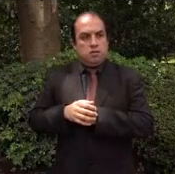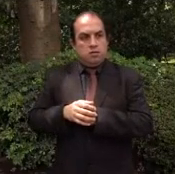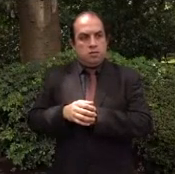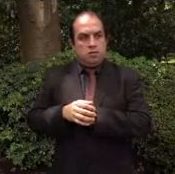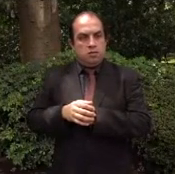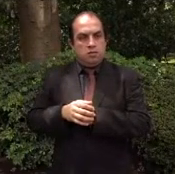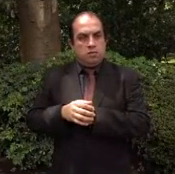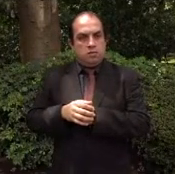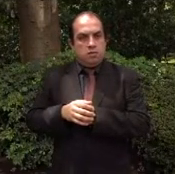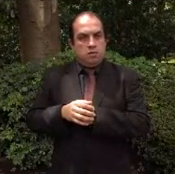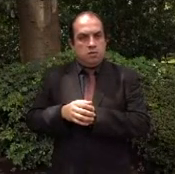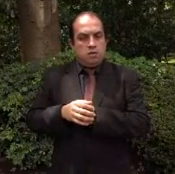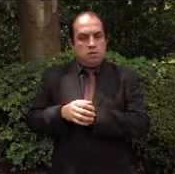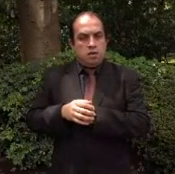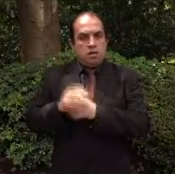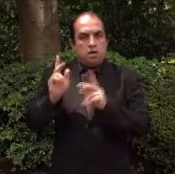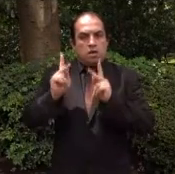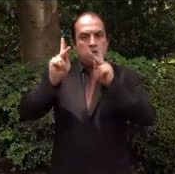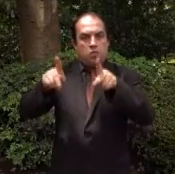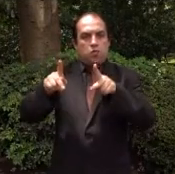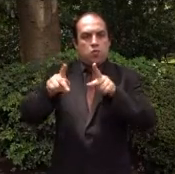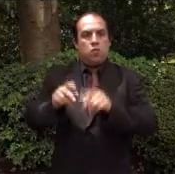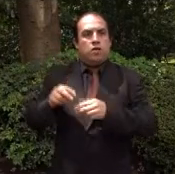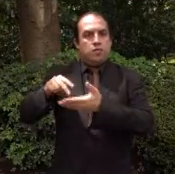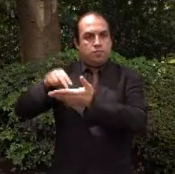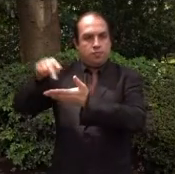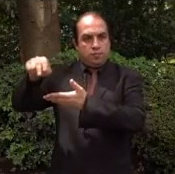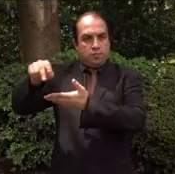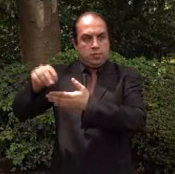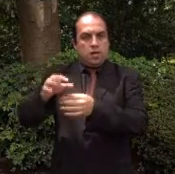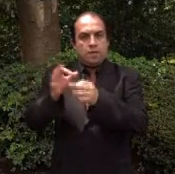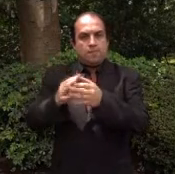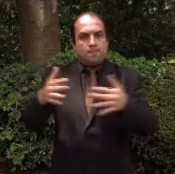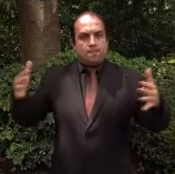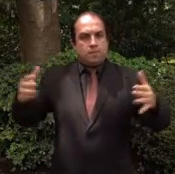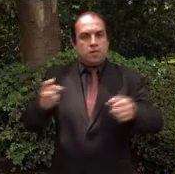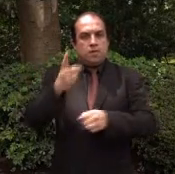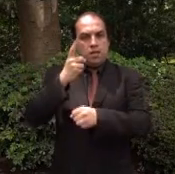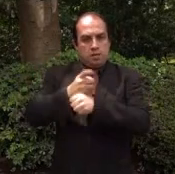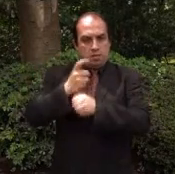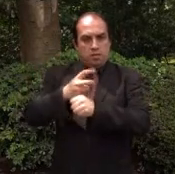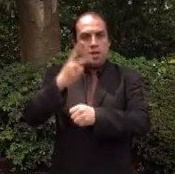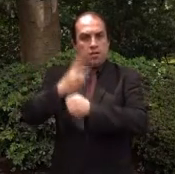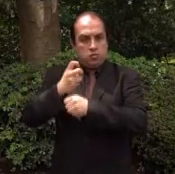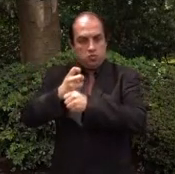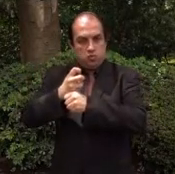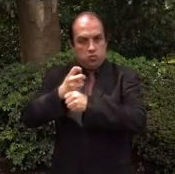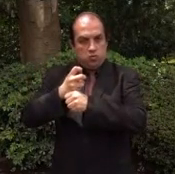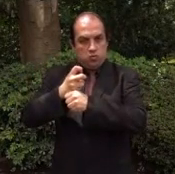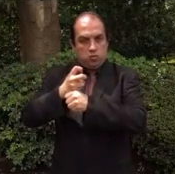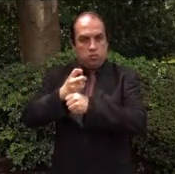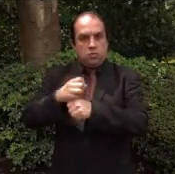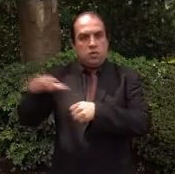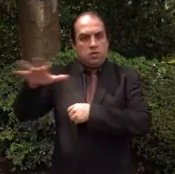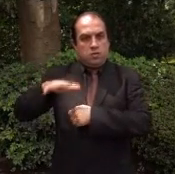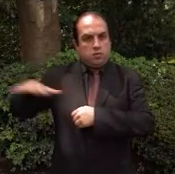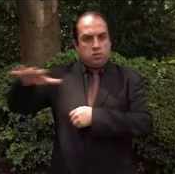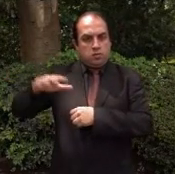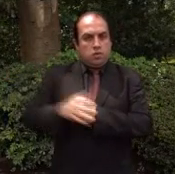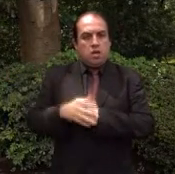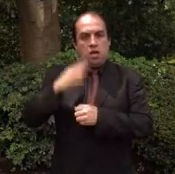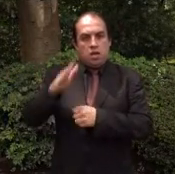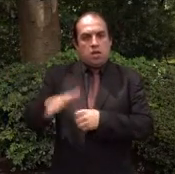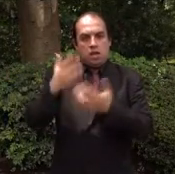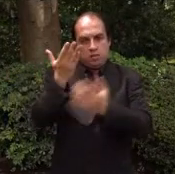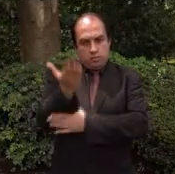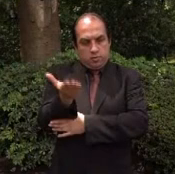puente peatonal muy amplio entre la primera y la segunda sección. ya fue licitado, está ya